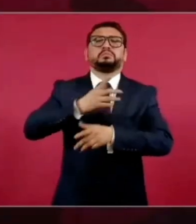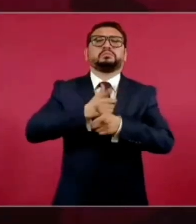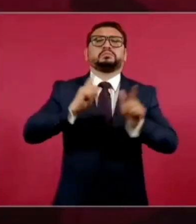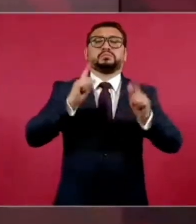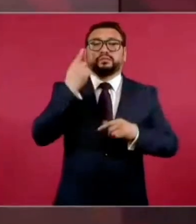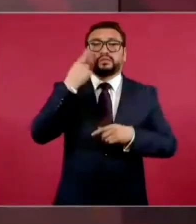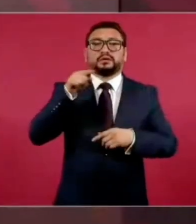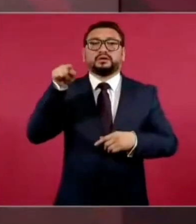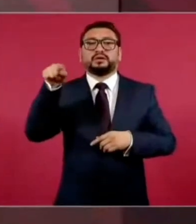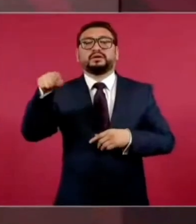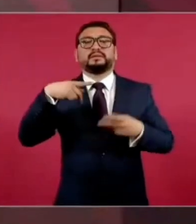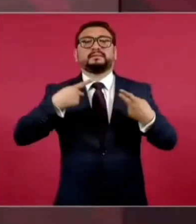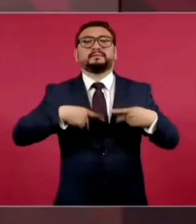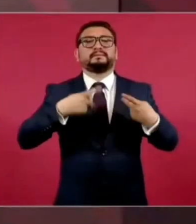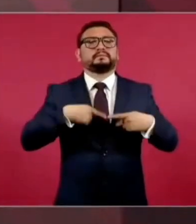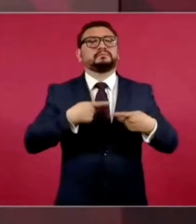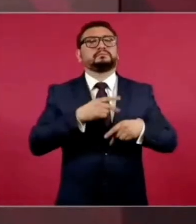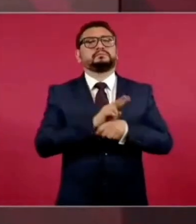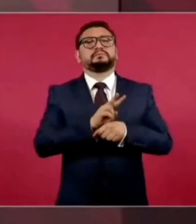de